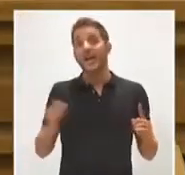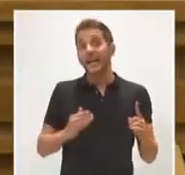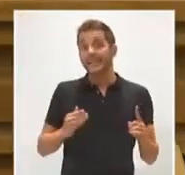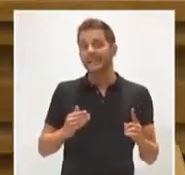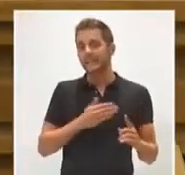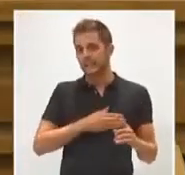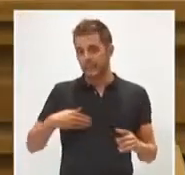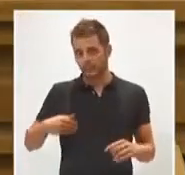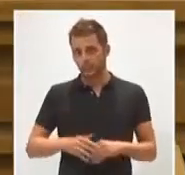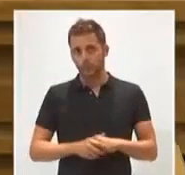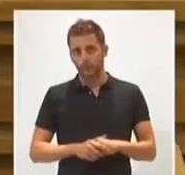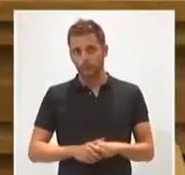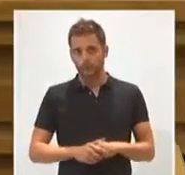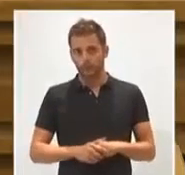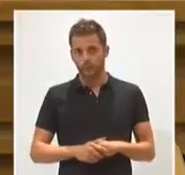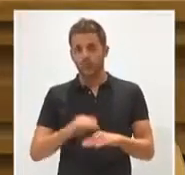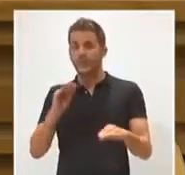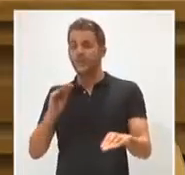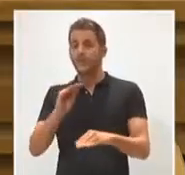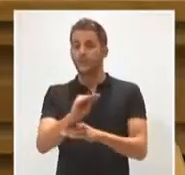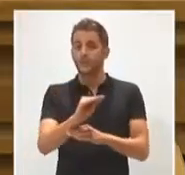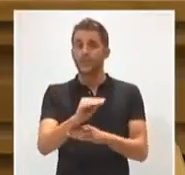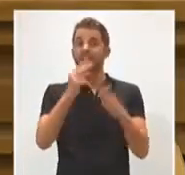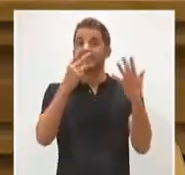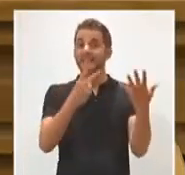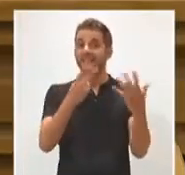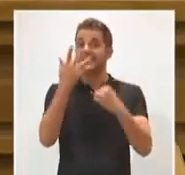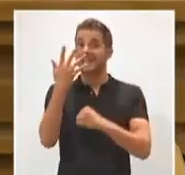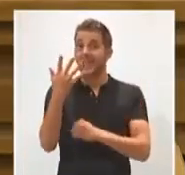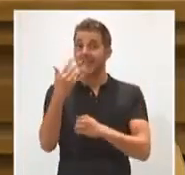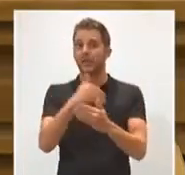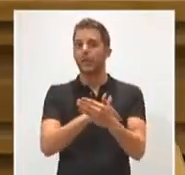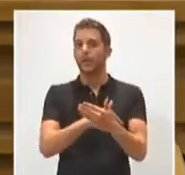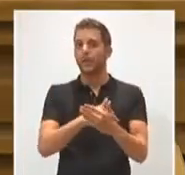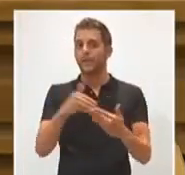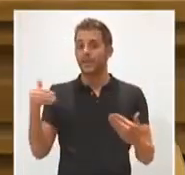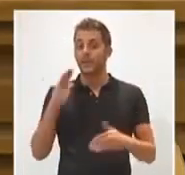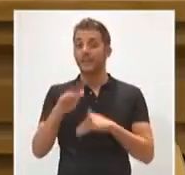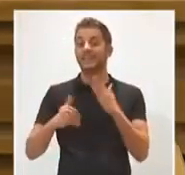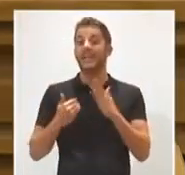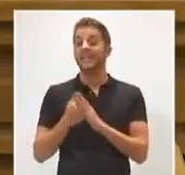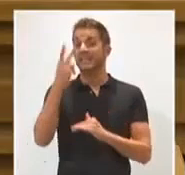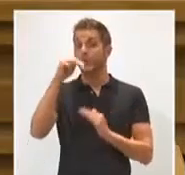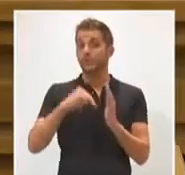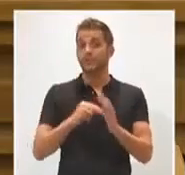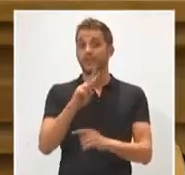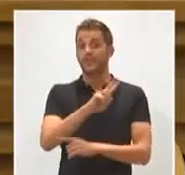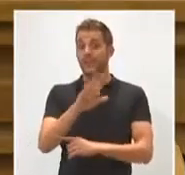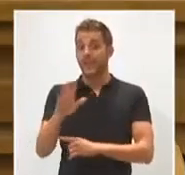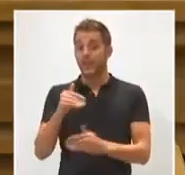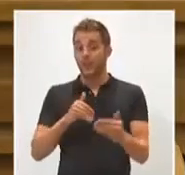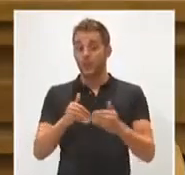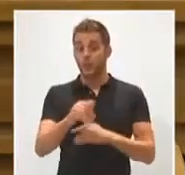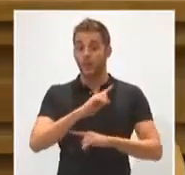vamos a financiar ni más ni menos que con 75 millones hasta el 2025 y lo vamos a plantear ya en noviembre